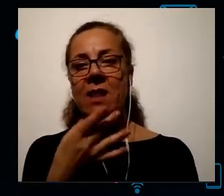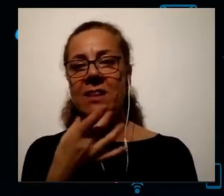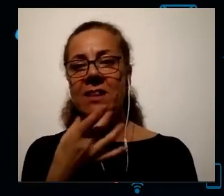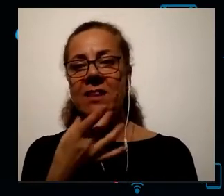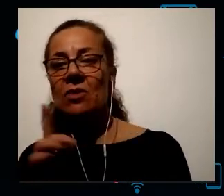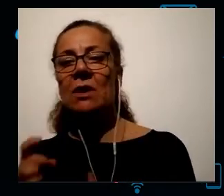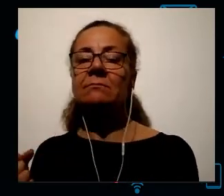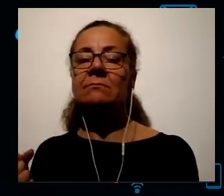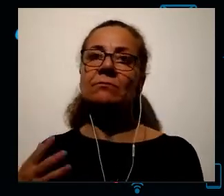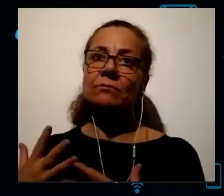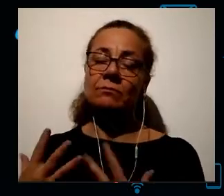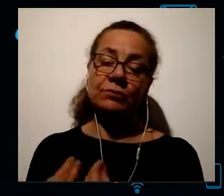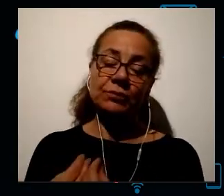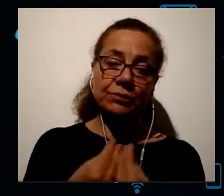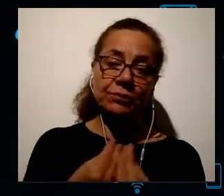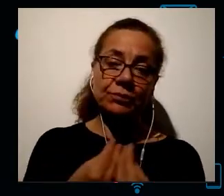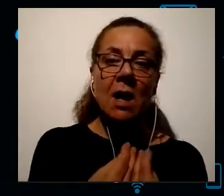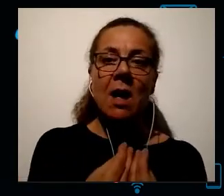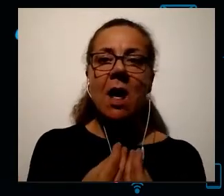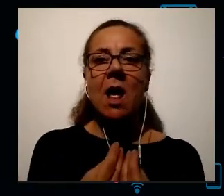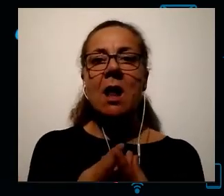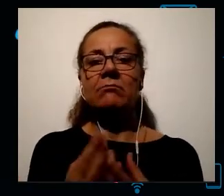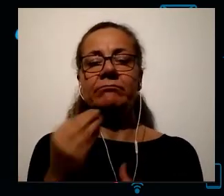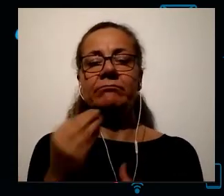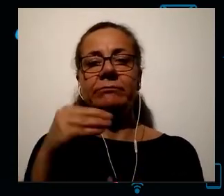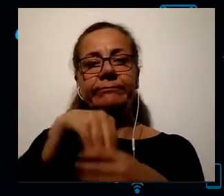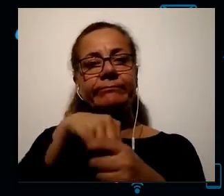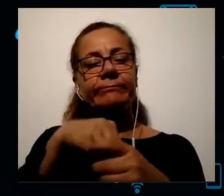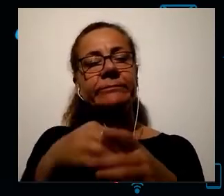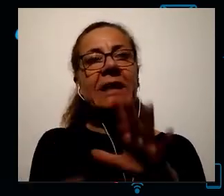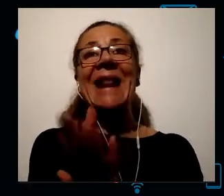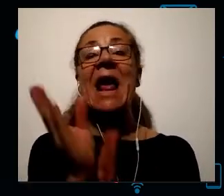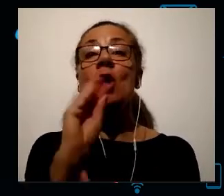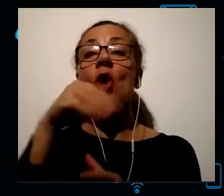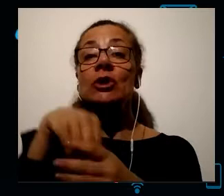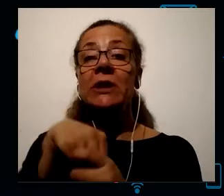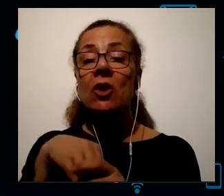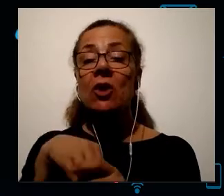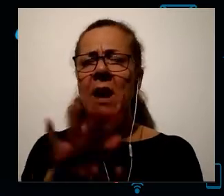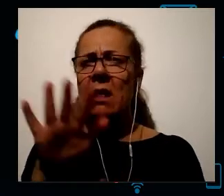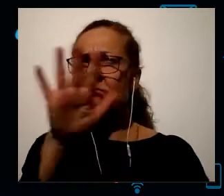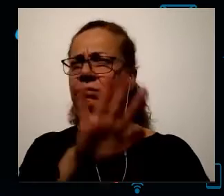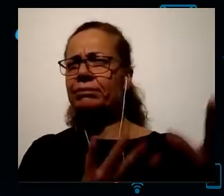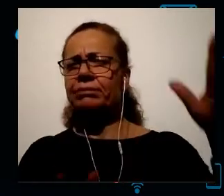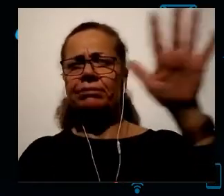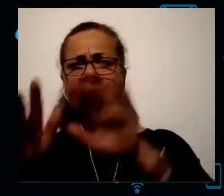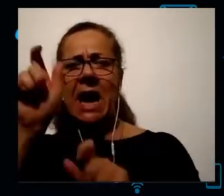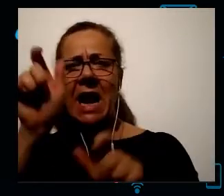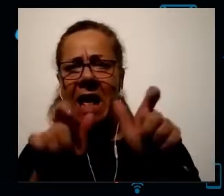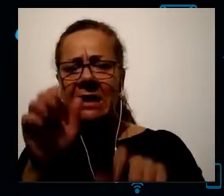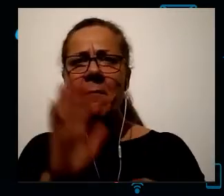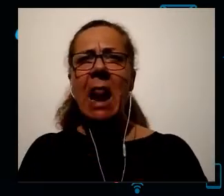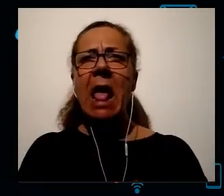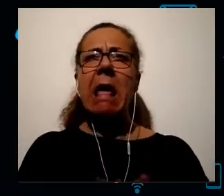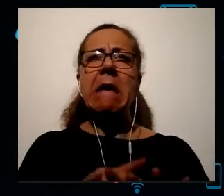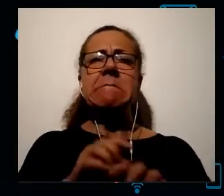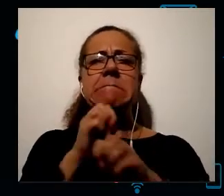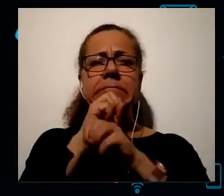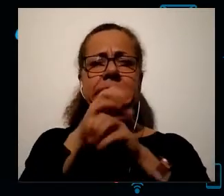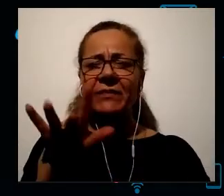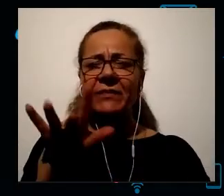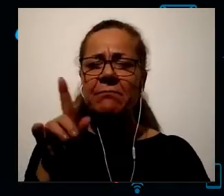el desarrollo personal de crear contenidos crear contenidos para confundir a la gente pero no para lanzar bulos para